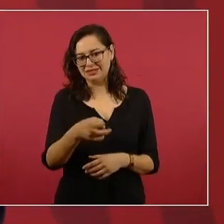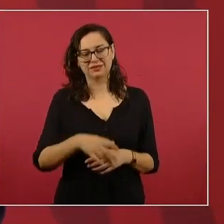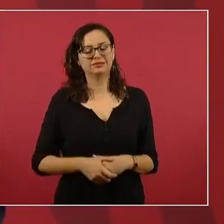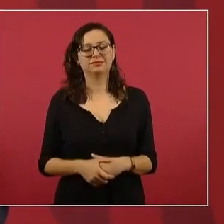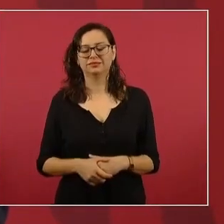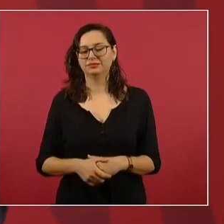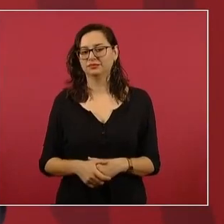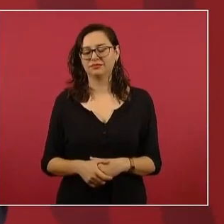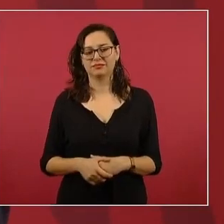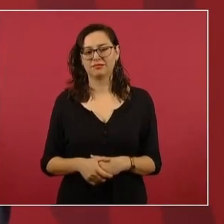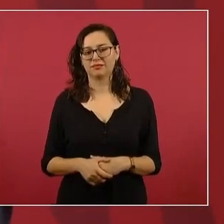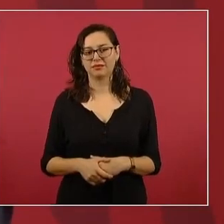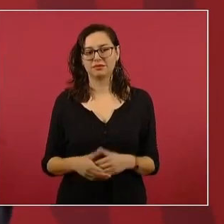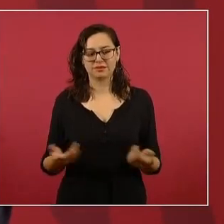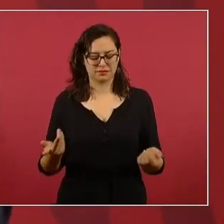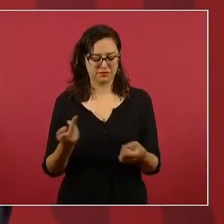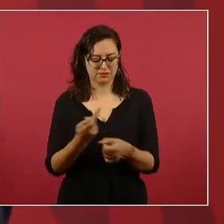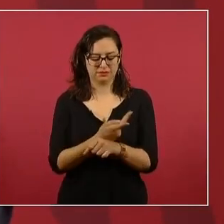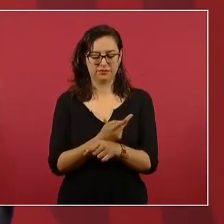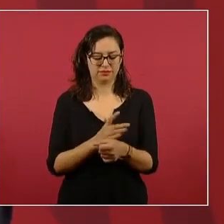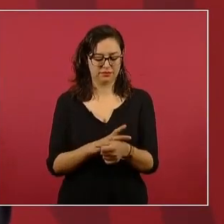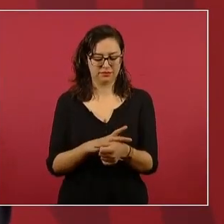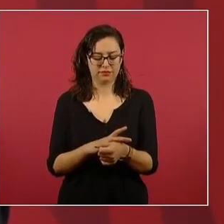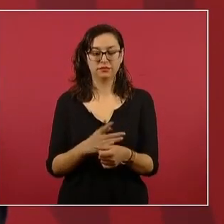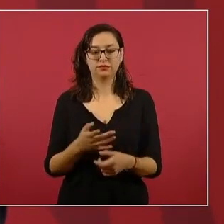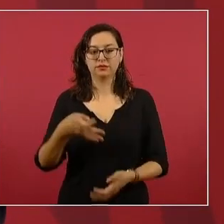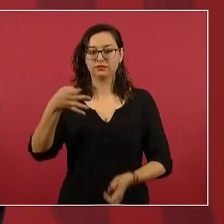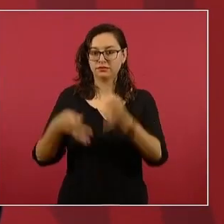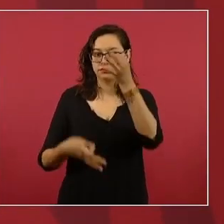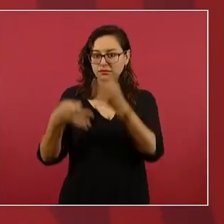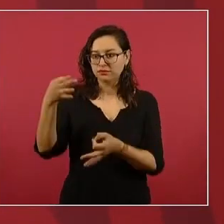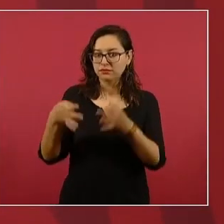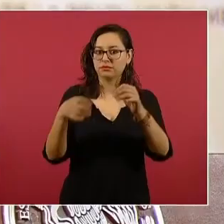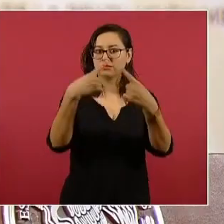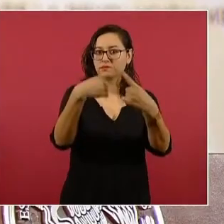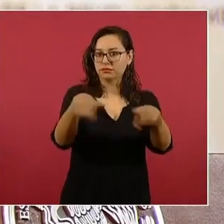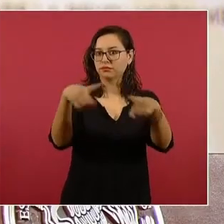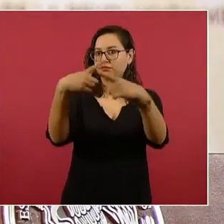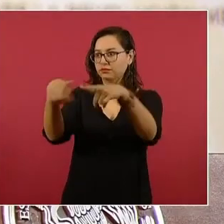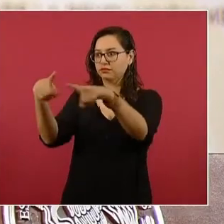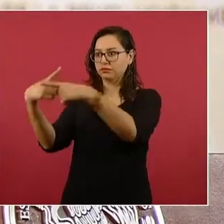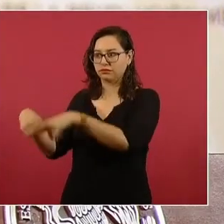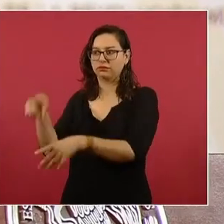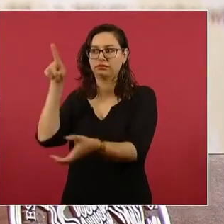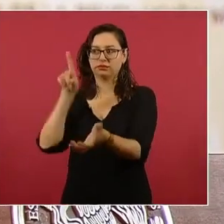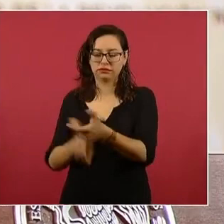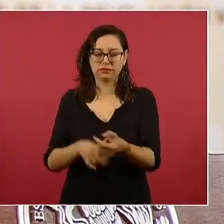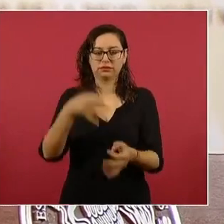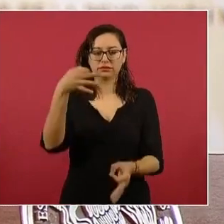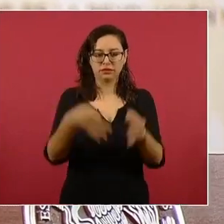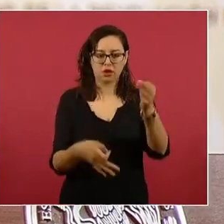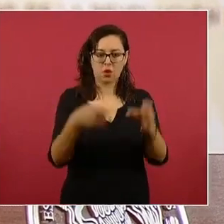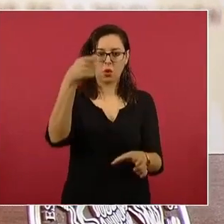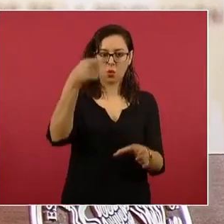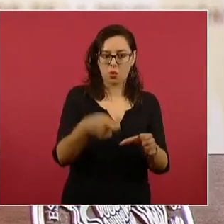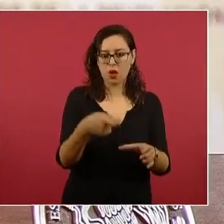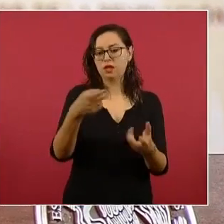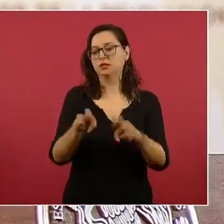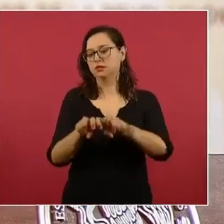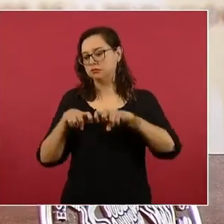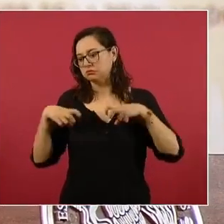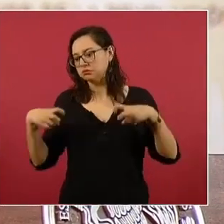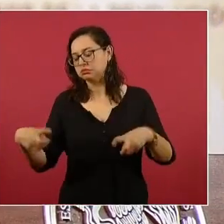tribunales, o sea, no quiero generalizar, hay jueces, hay magistrados, hay ministros muy